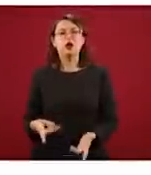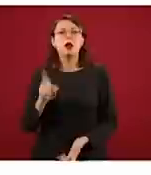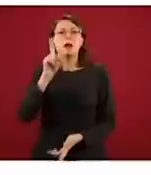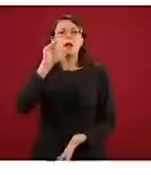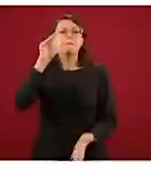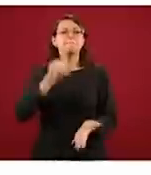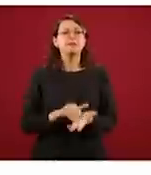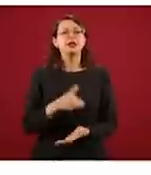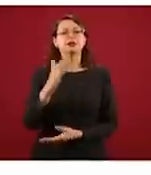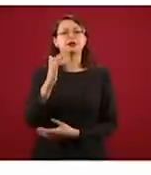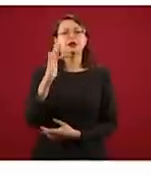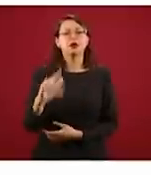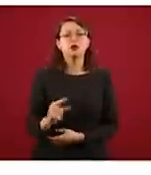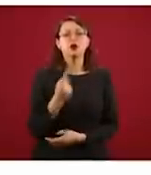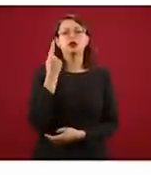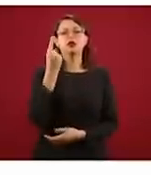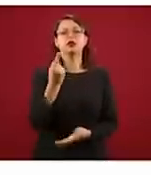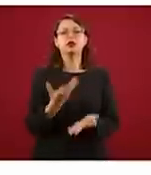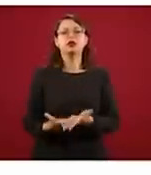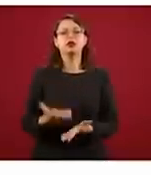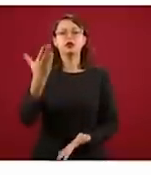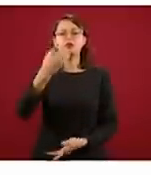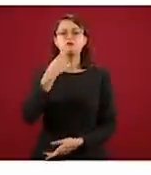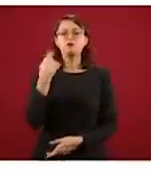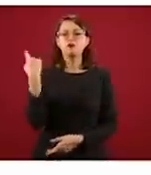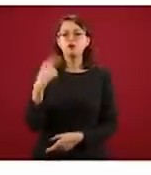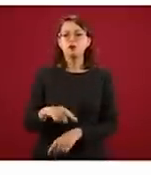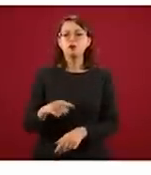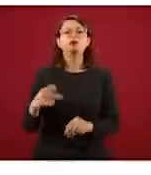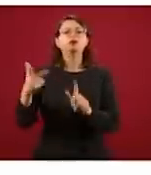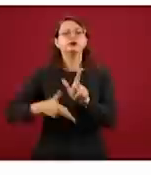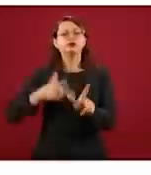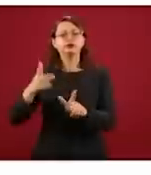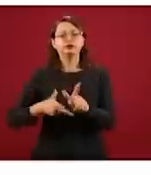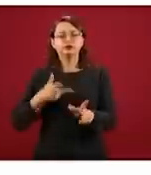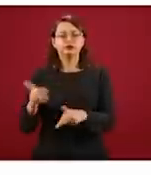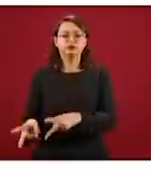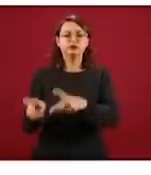1.051 denuncias por robo de trenes contra